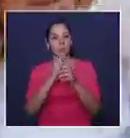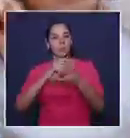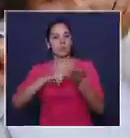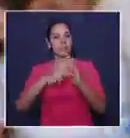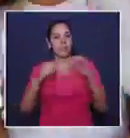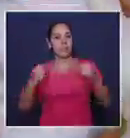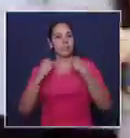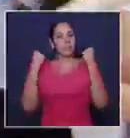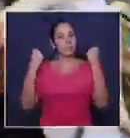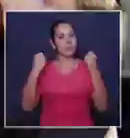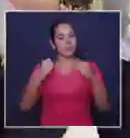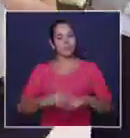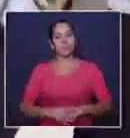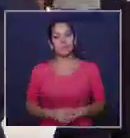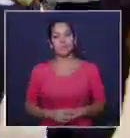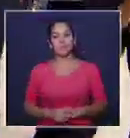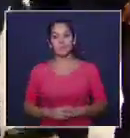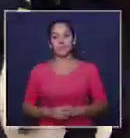vuelta!